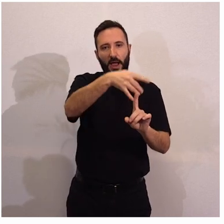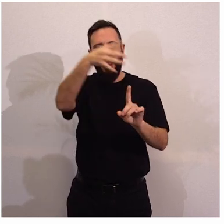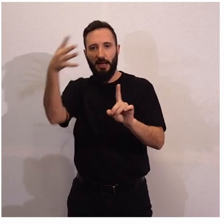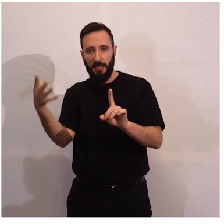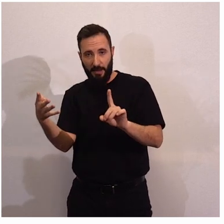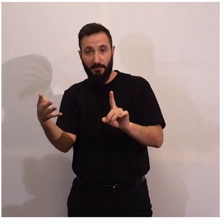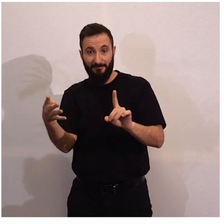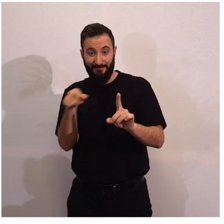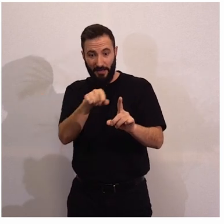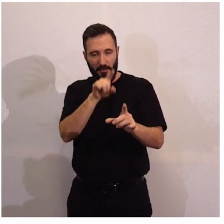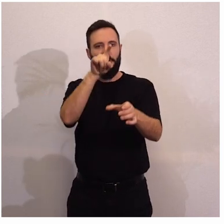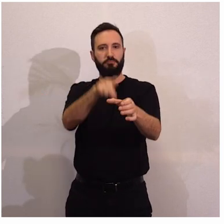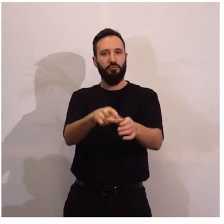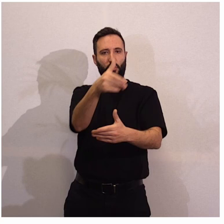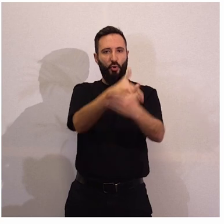LGTBIQ+,